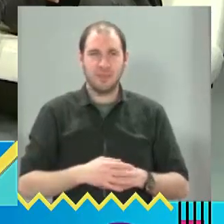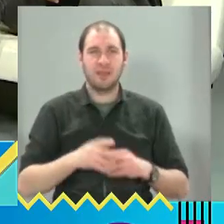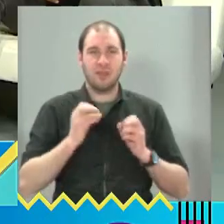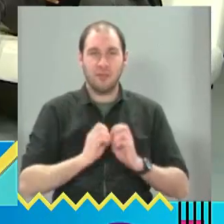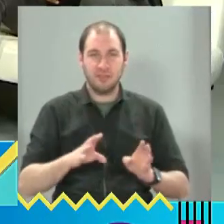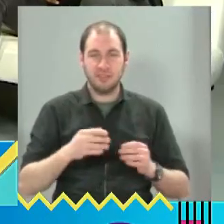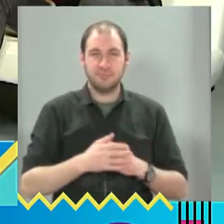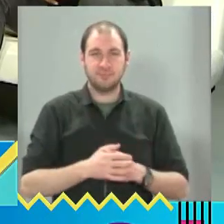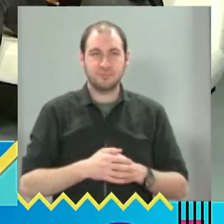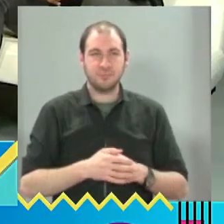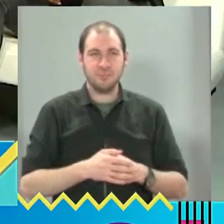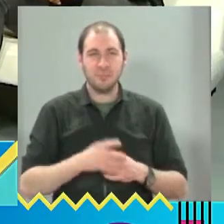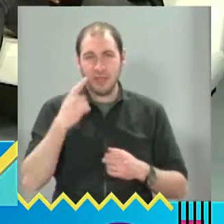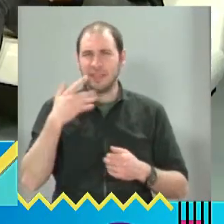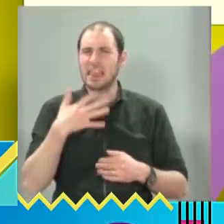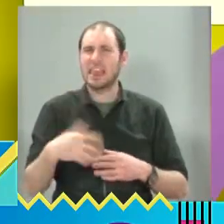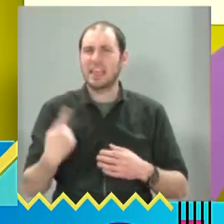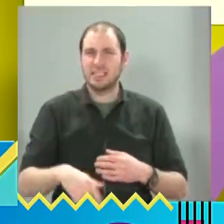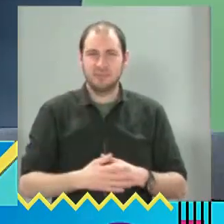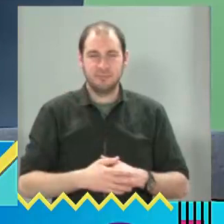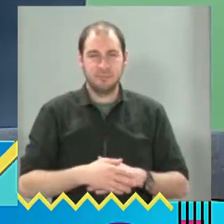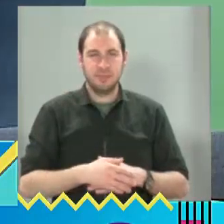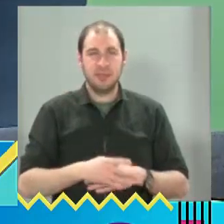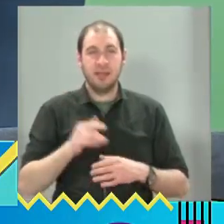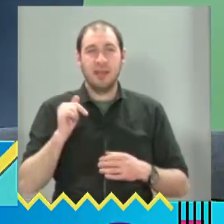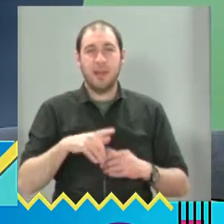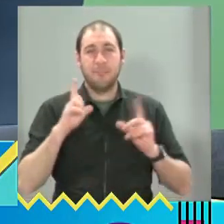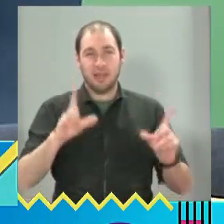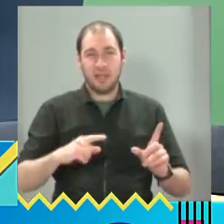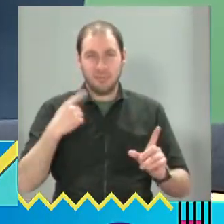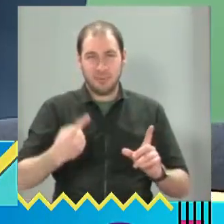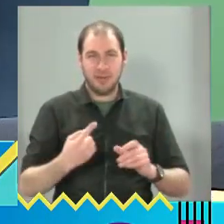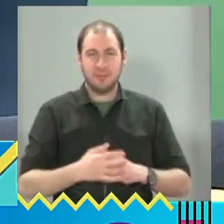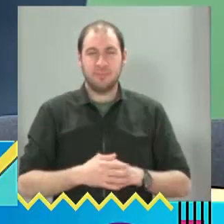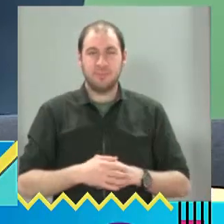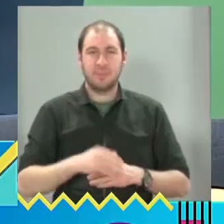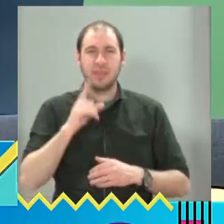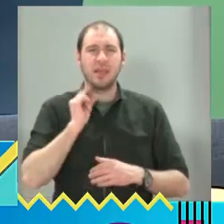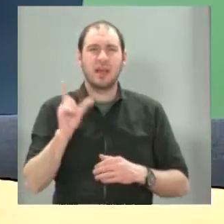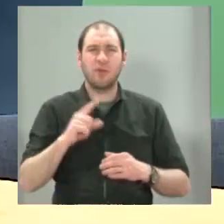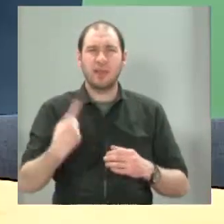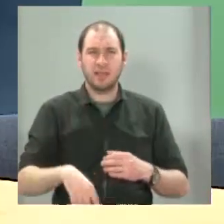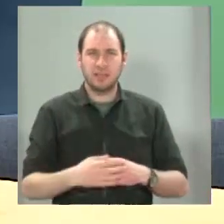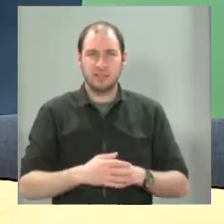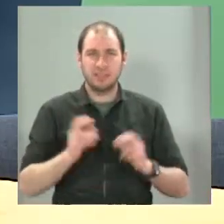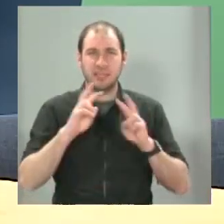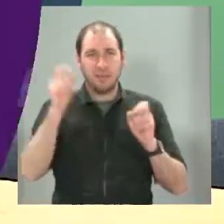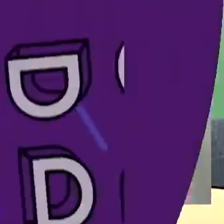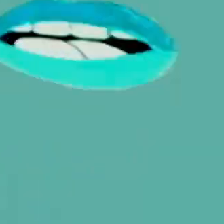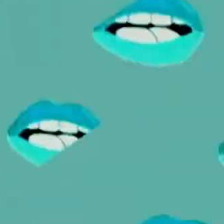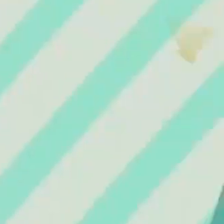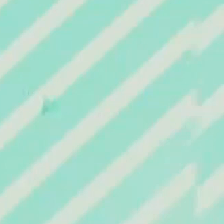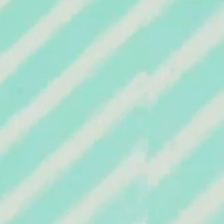Arranquemos, Caro, Vamos entonces. ¿Qué entendemos? Vamos entonces con la primera placa de este lunes, que está relacionada al concepto de